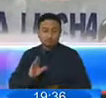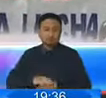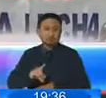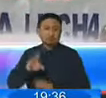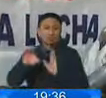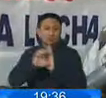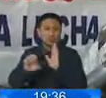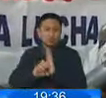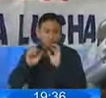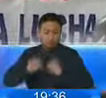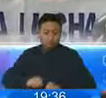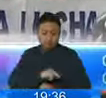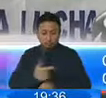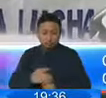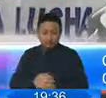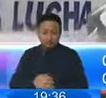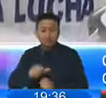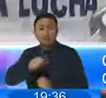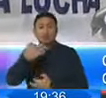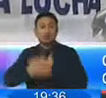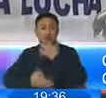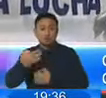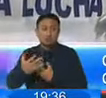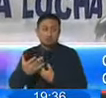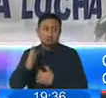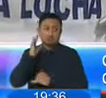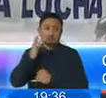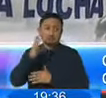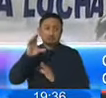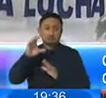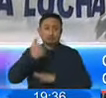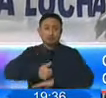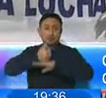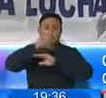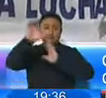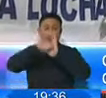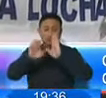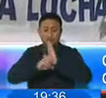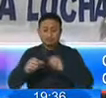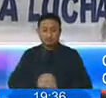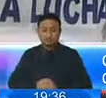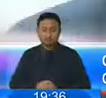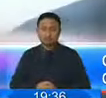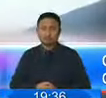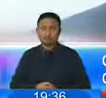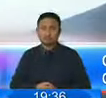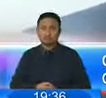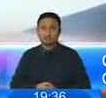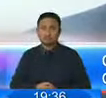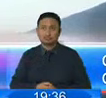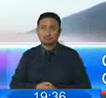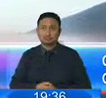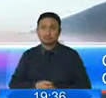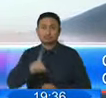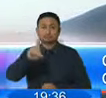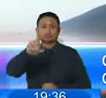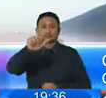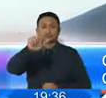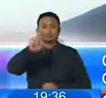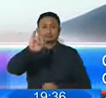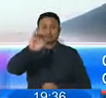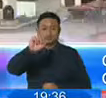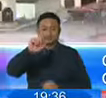conocerse incluso en instancias como Corte Constitucional, pasando los distintos filtros. Según explicó Darío Tapia,